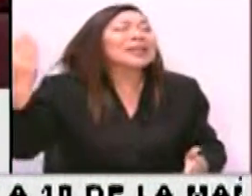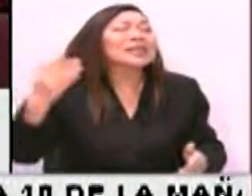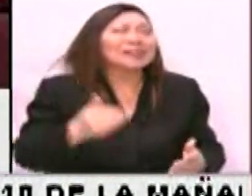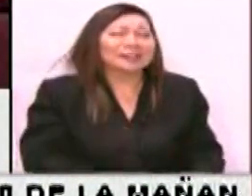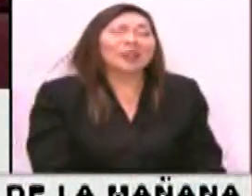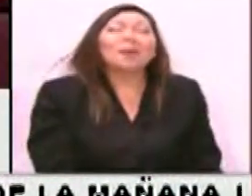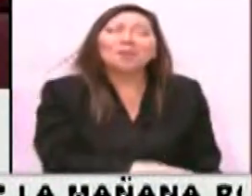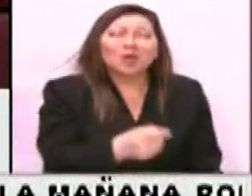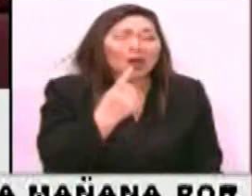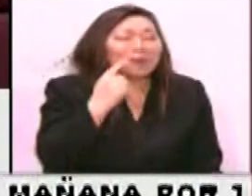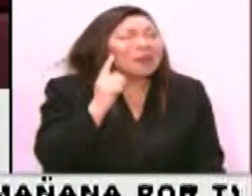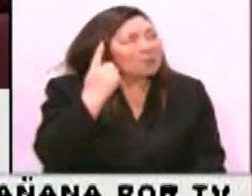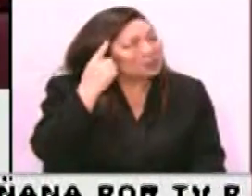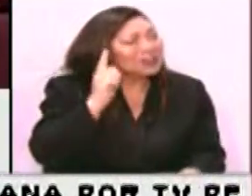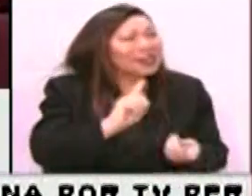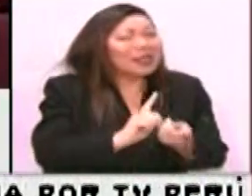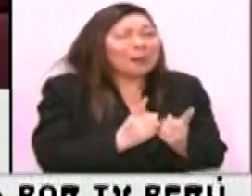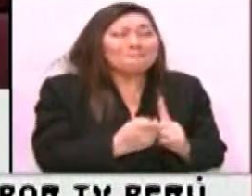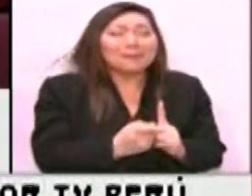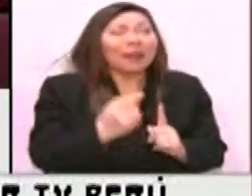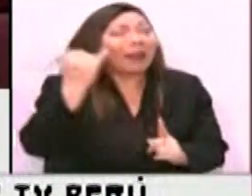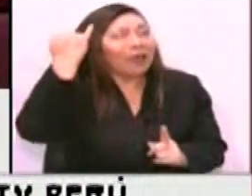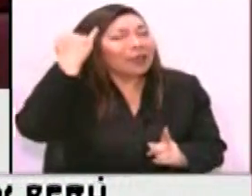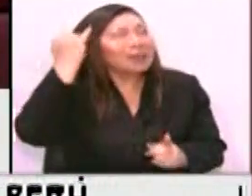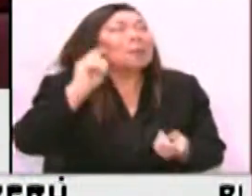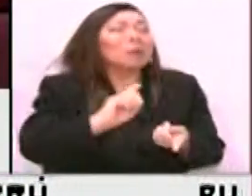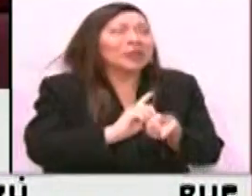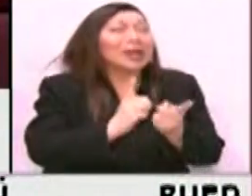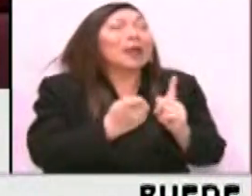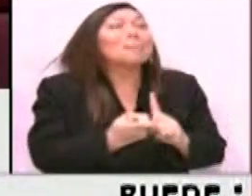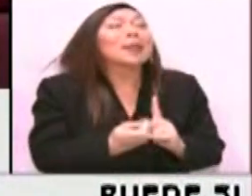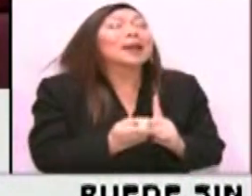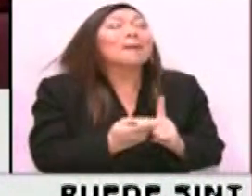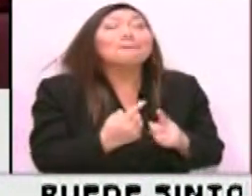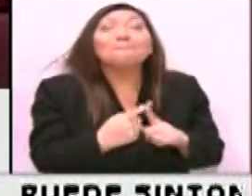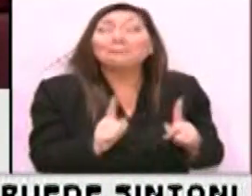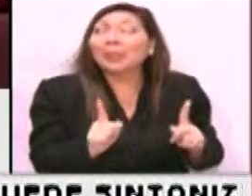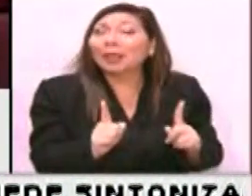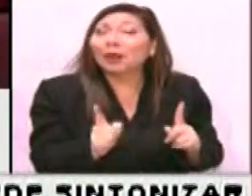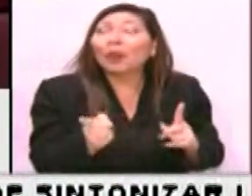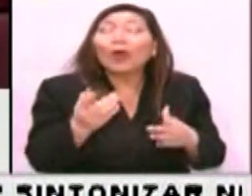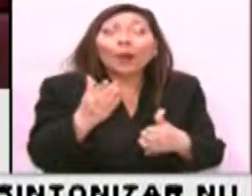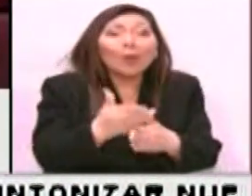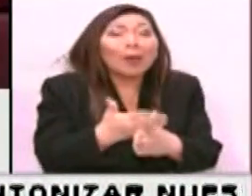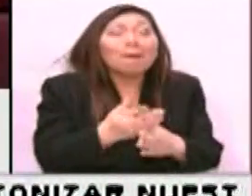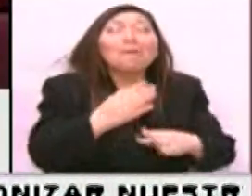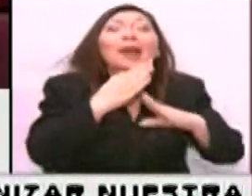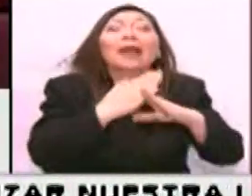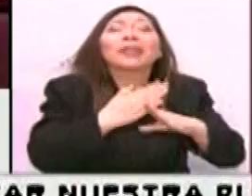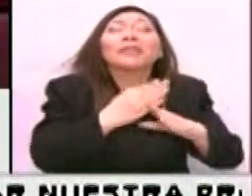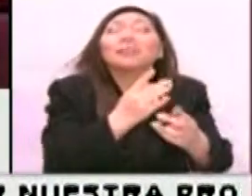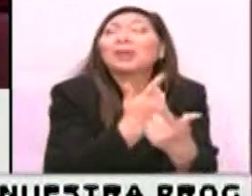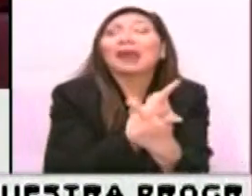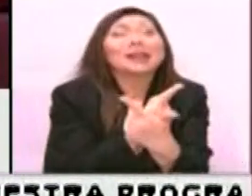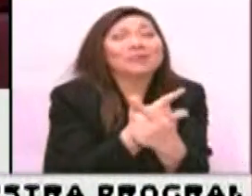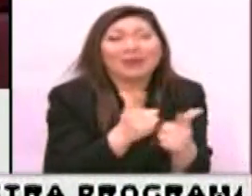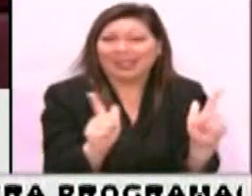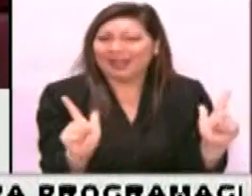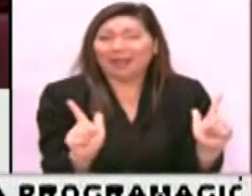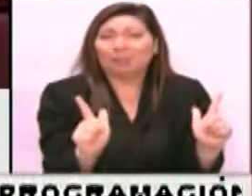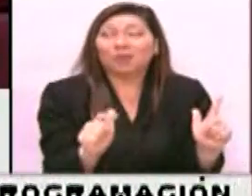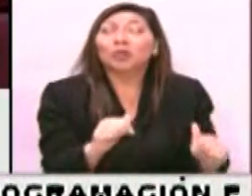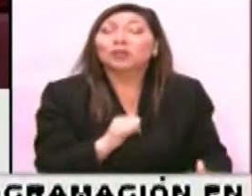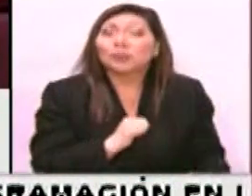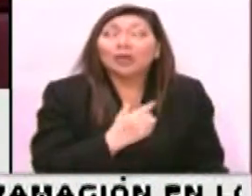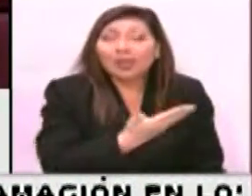gesta, porque los hombres pueden cambiar y las ideas pueden cambiar, pero participamos para defender la libertad. Yo